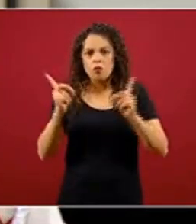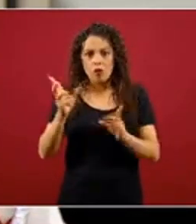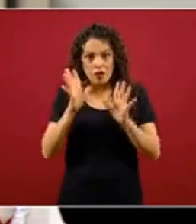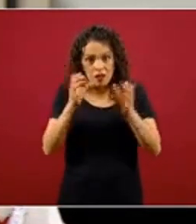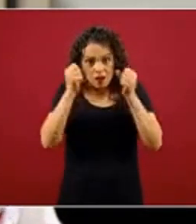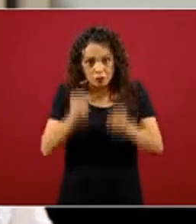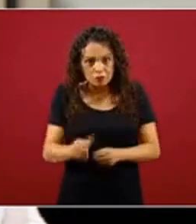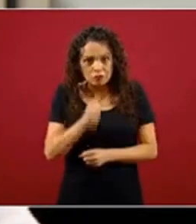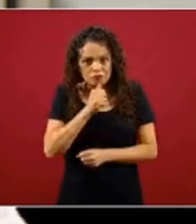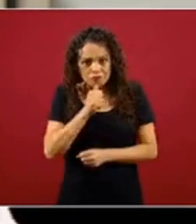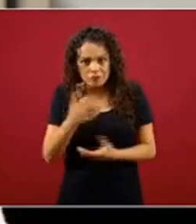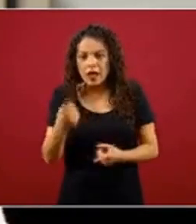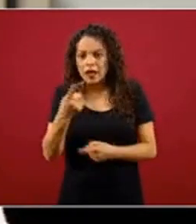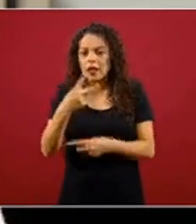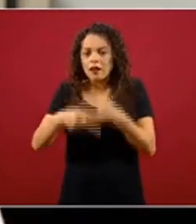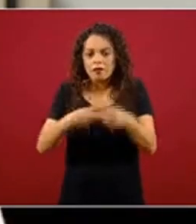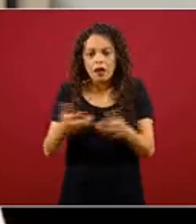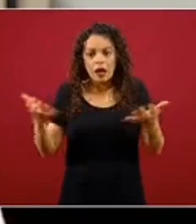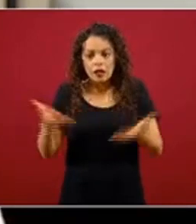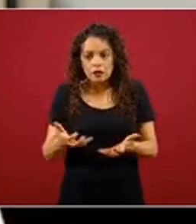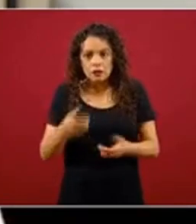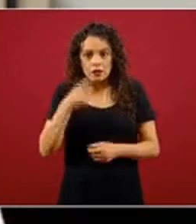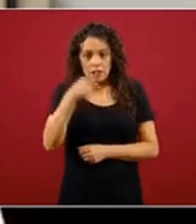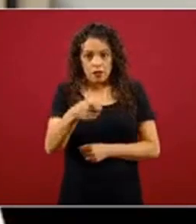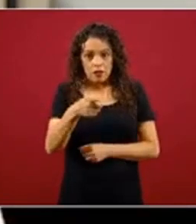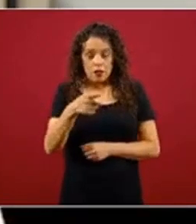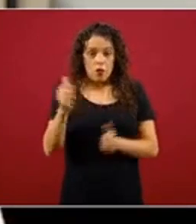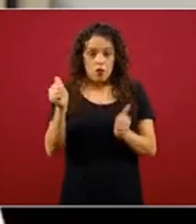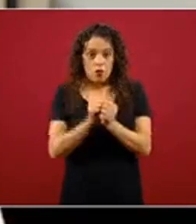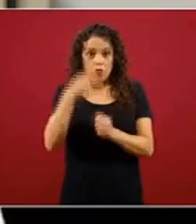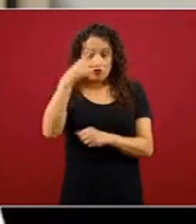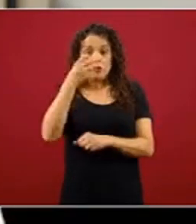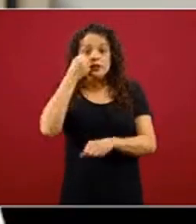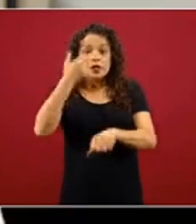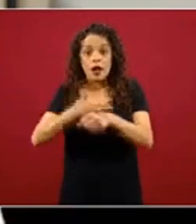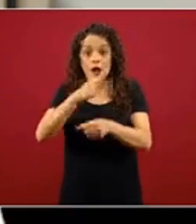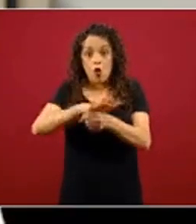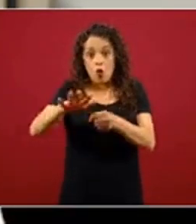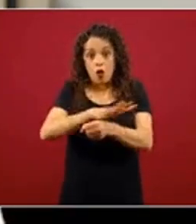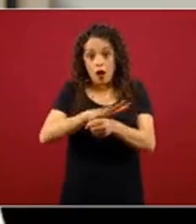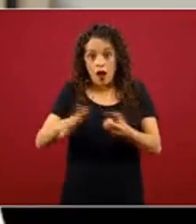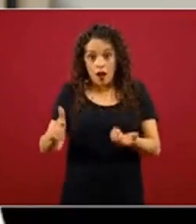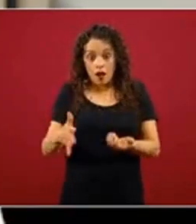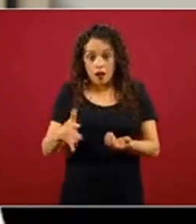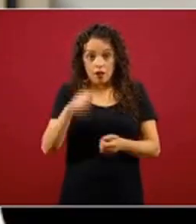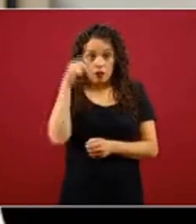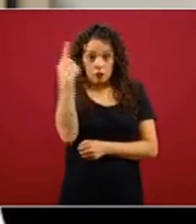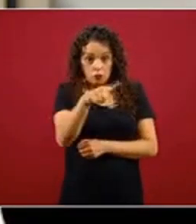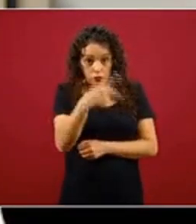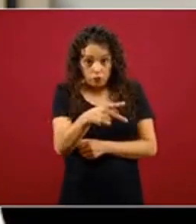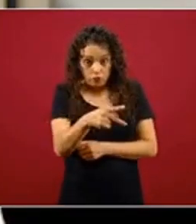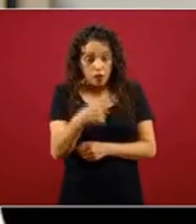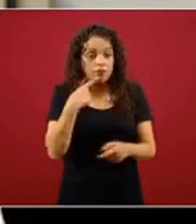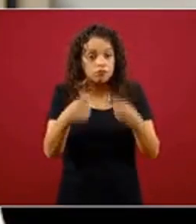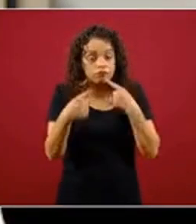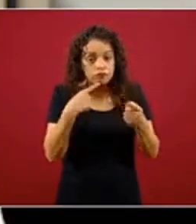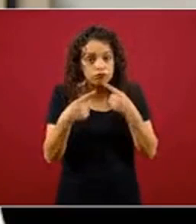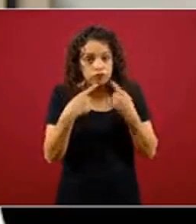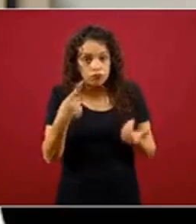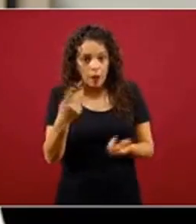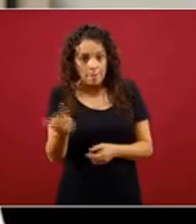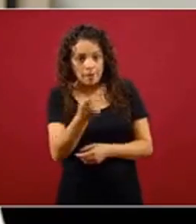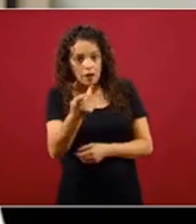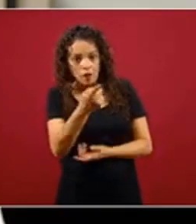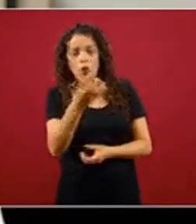hablar, ¿qué se va a hacer con la Secretaría Local? Porque finalmente es una Secretaría Local la que administra los servicios de salud, no es la federal. Se va a hablar para que